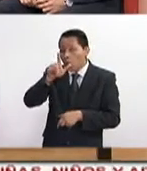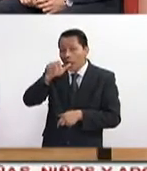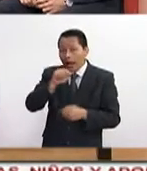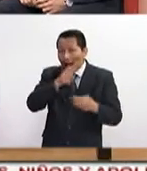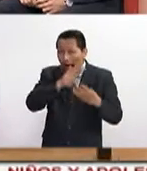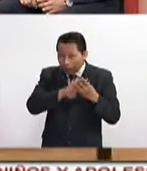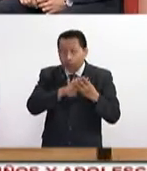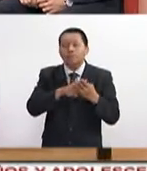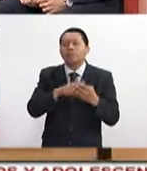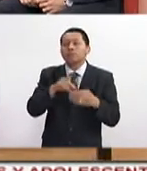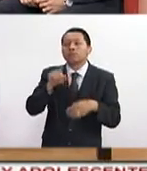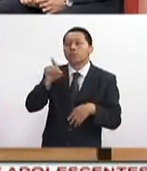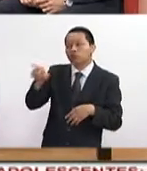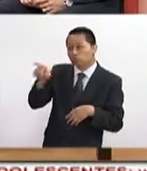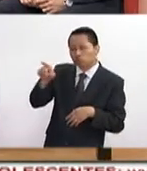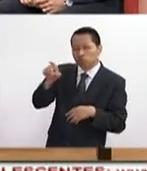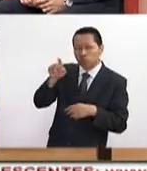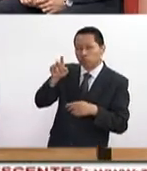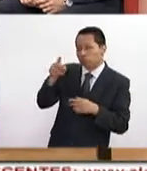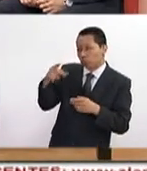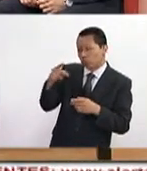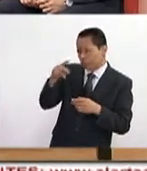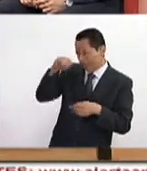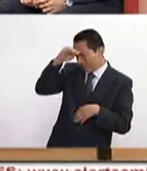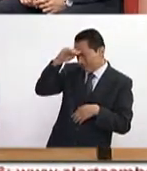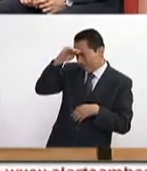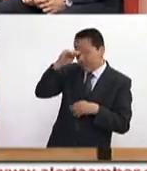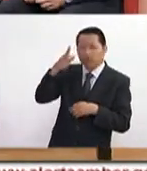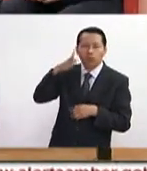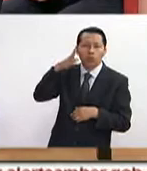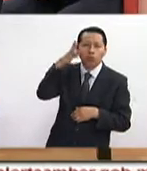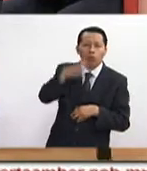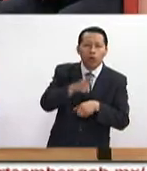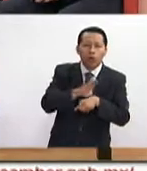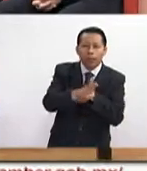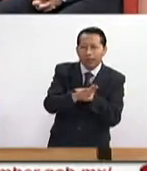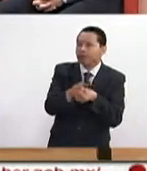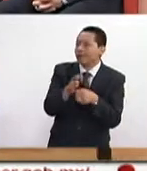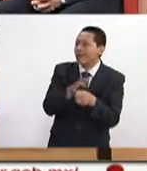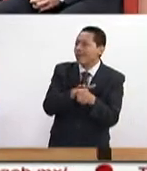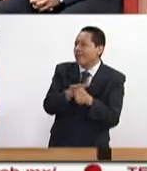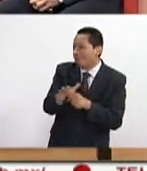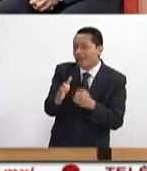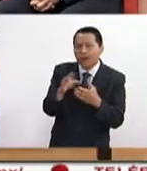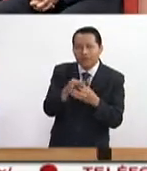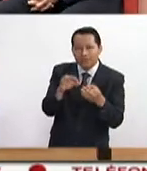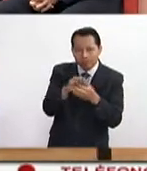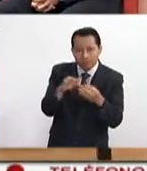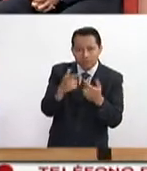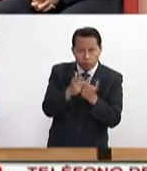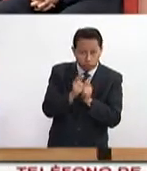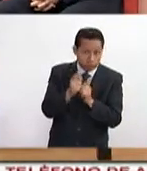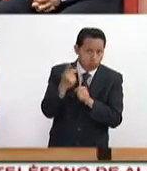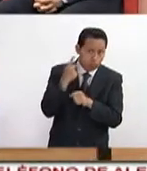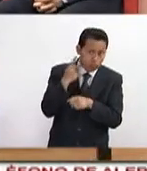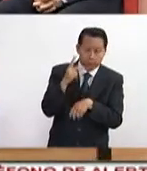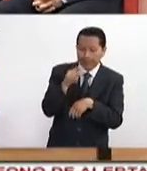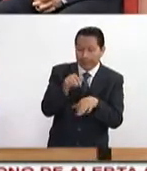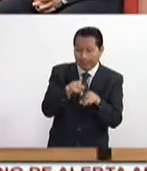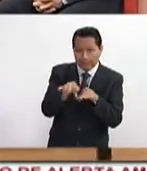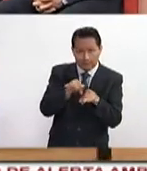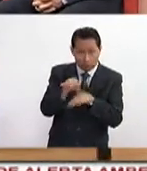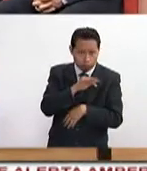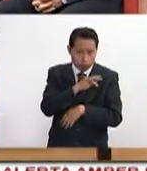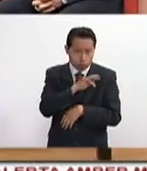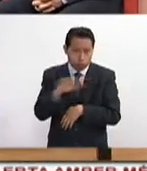Brasil? ¿Hacia dónde ves tú, desde tu perspectiva, que podría girar las cosas? ¿Sería todavía el Partido de los Trabajadores quien